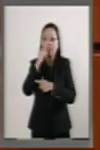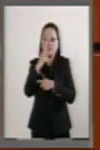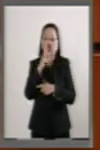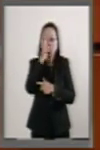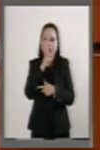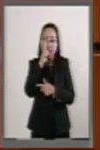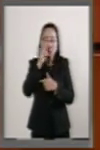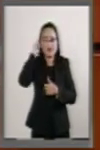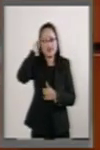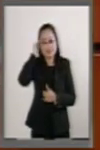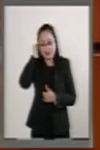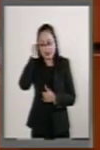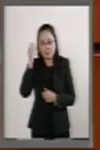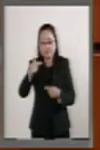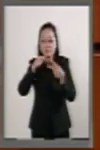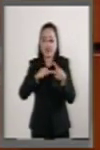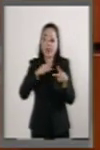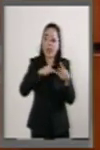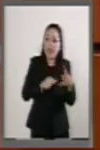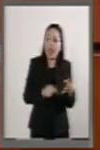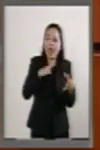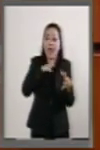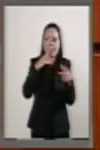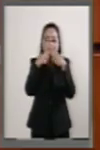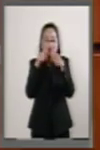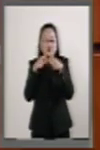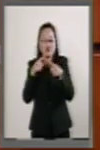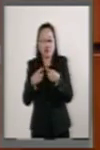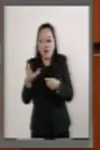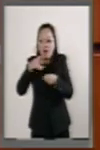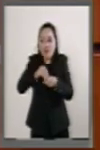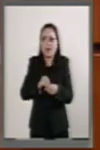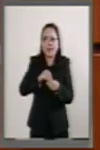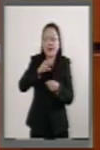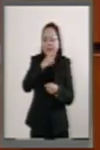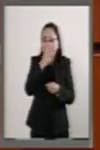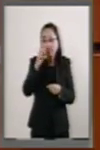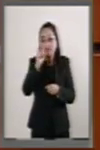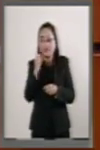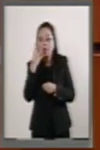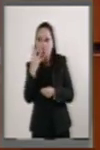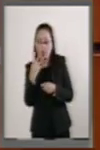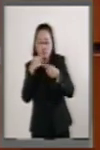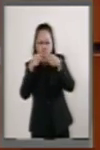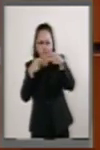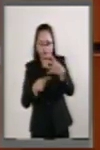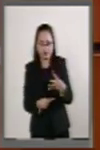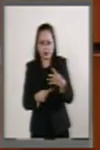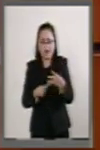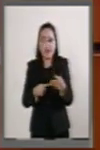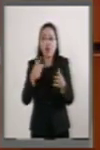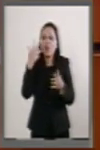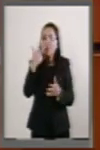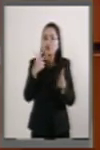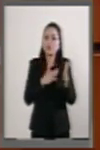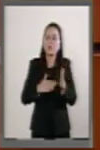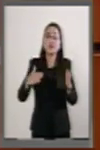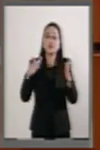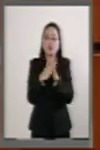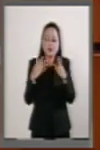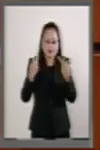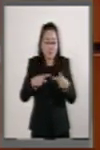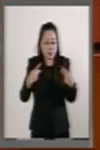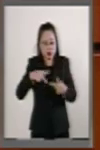Estas 68 lenguas tienen 364 variantes y alrededor de 8 millones de mexicanos las